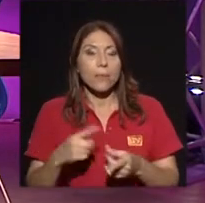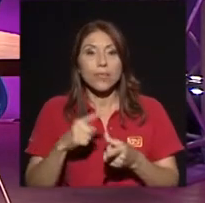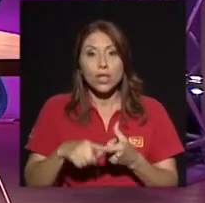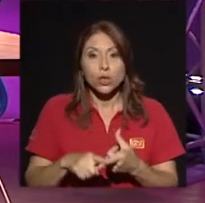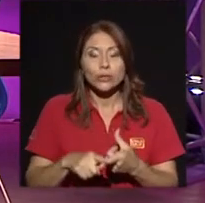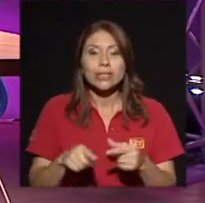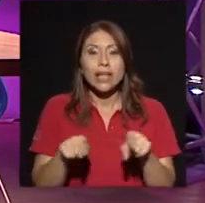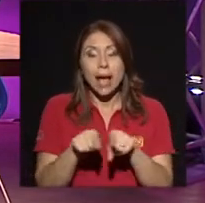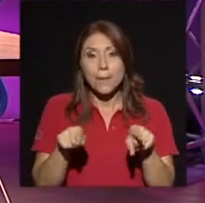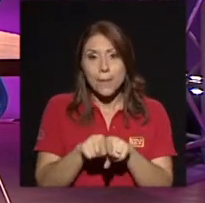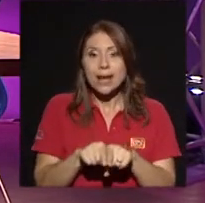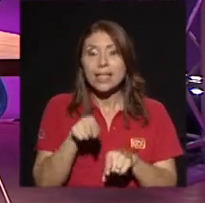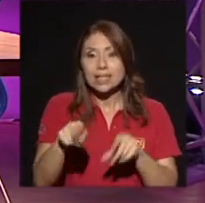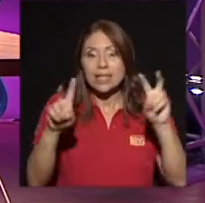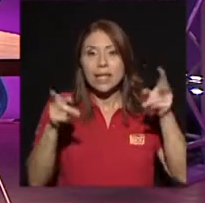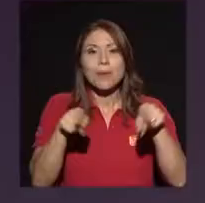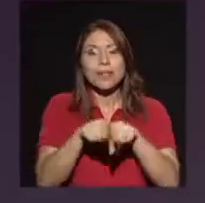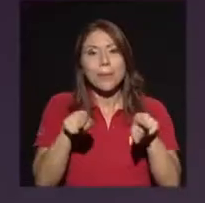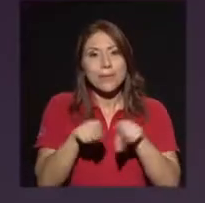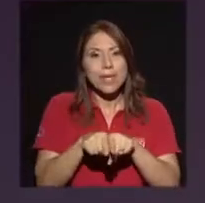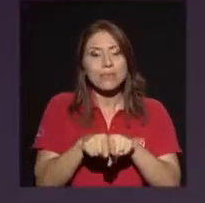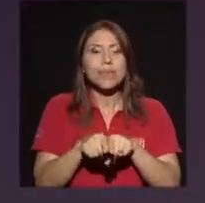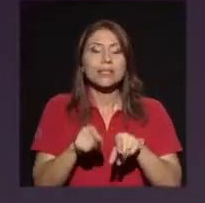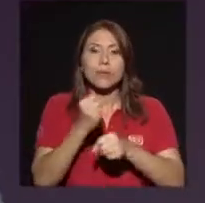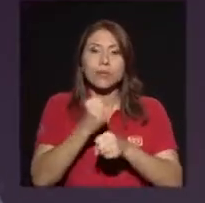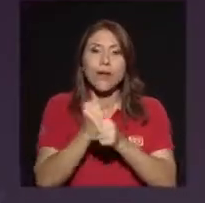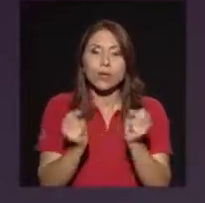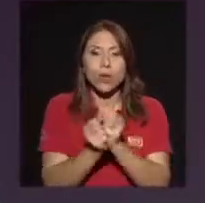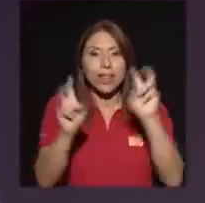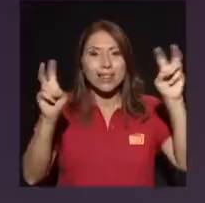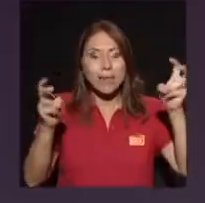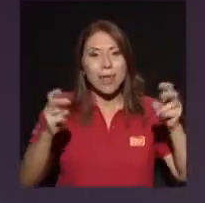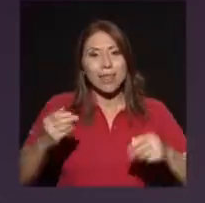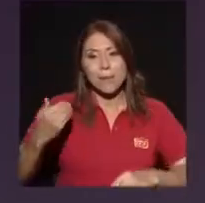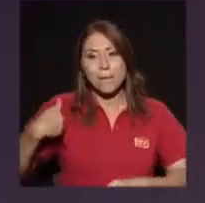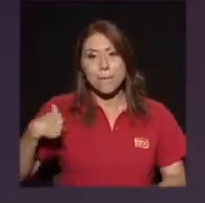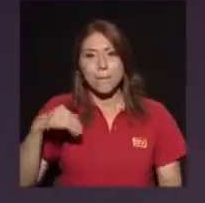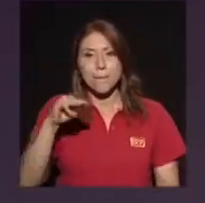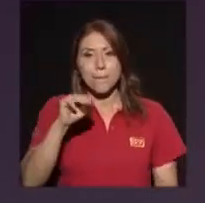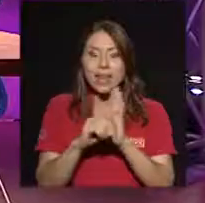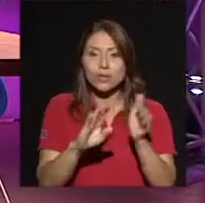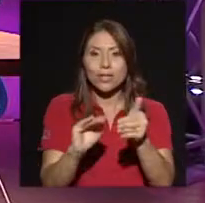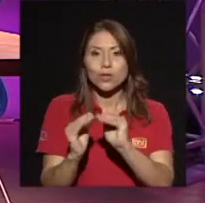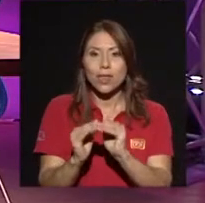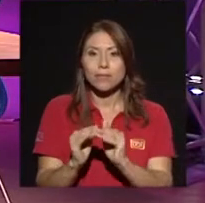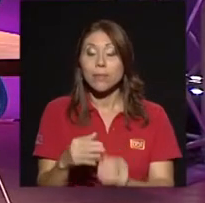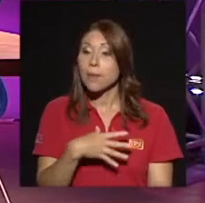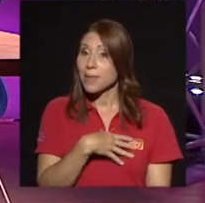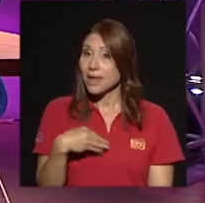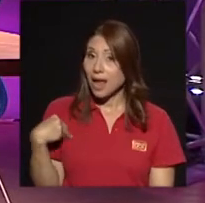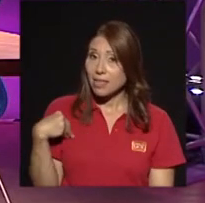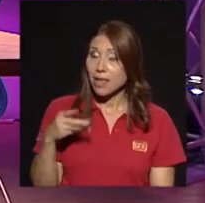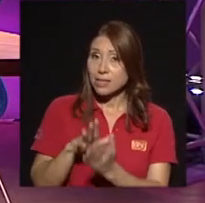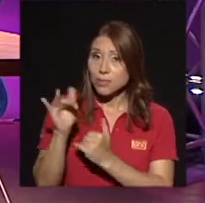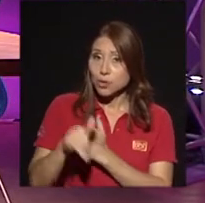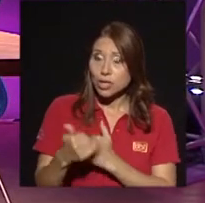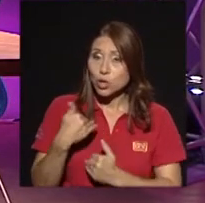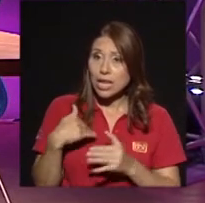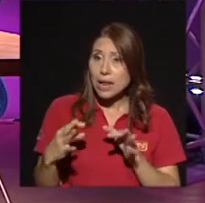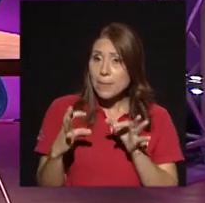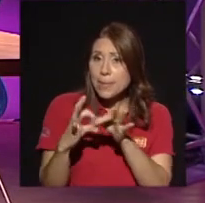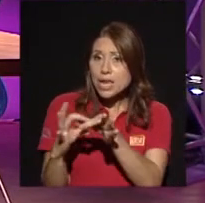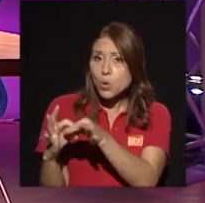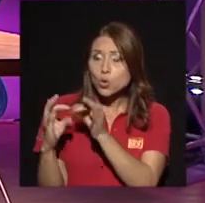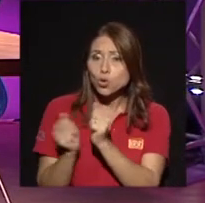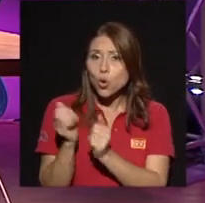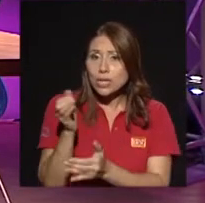aparte de ese tema, también estamos trabajando el tema de las masculinidades y el tema del derecho a la ciudad. ¿El proyecto posee vínculos con algunas